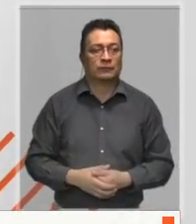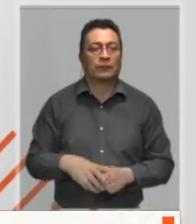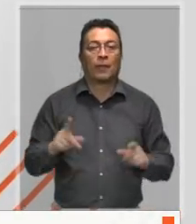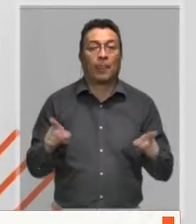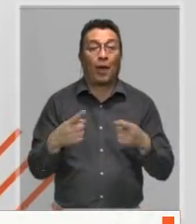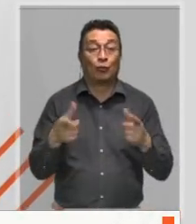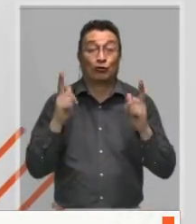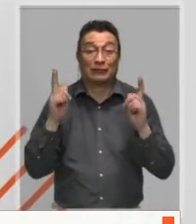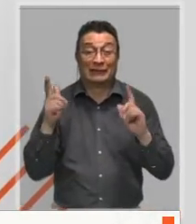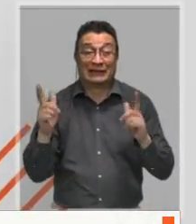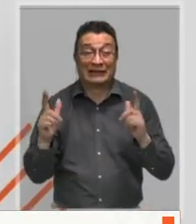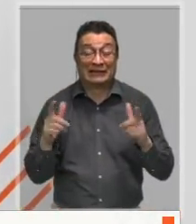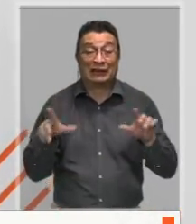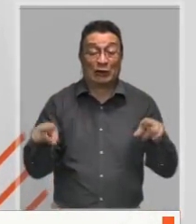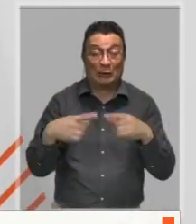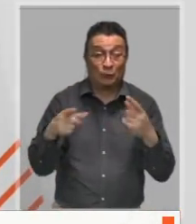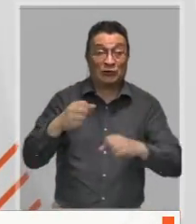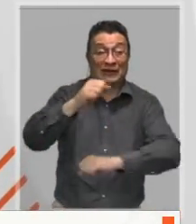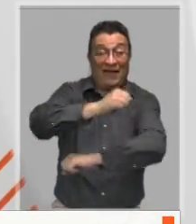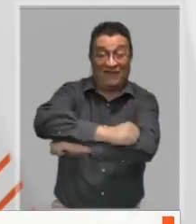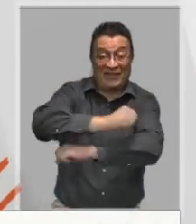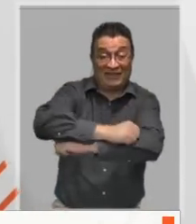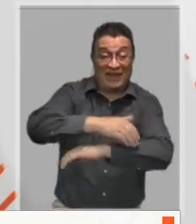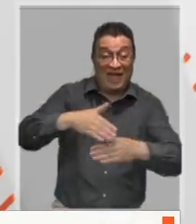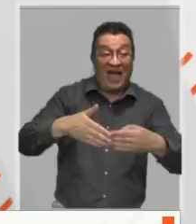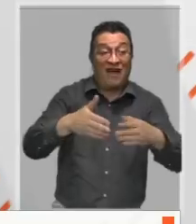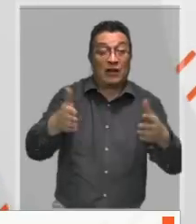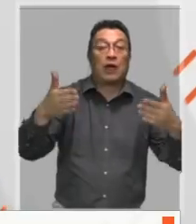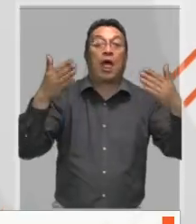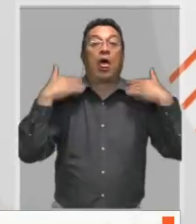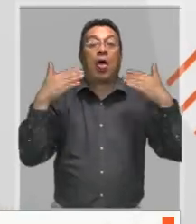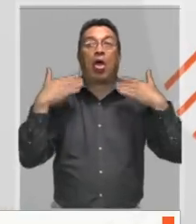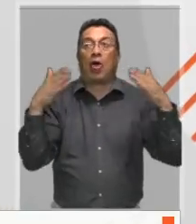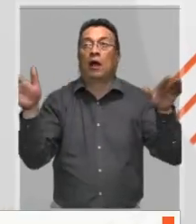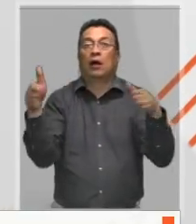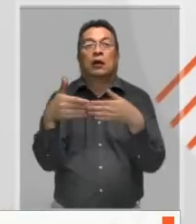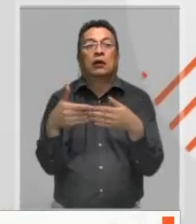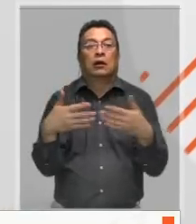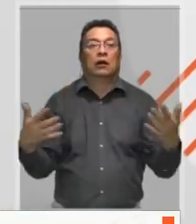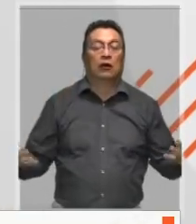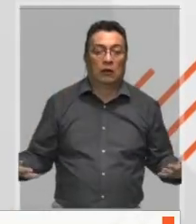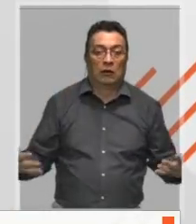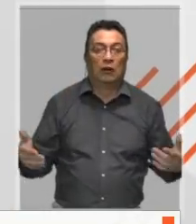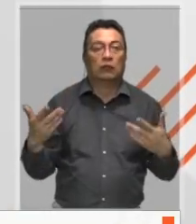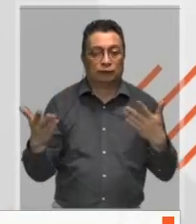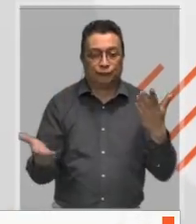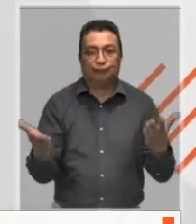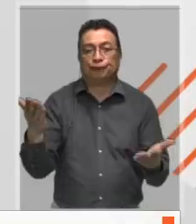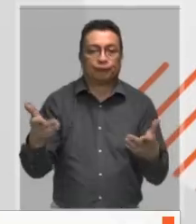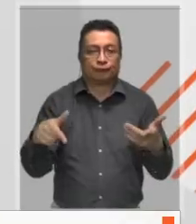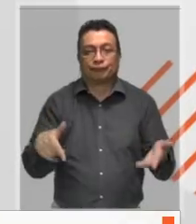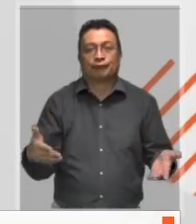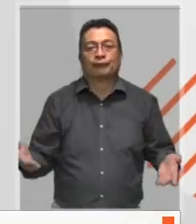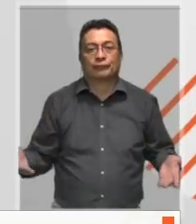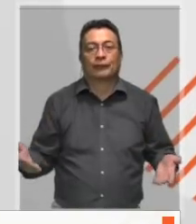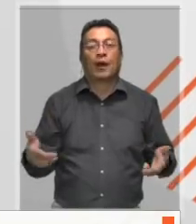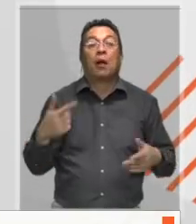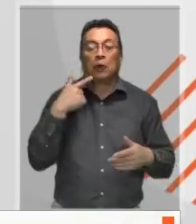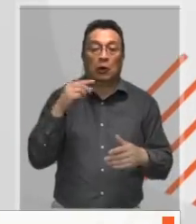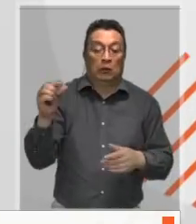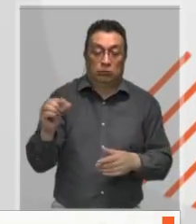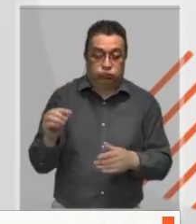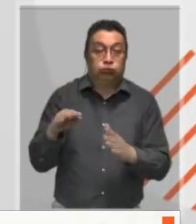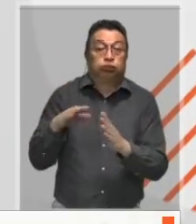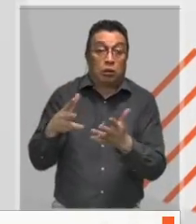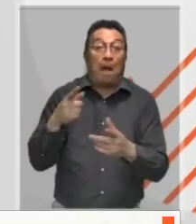El dilema entre el ruido de las ventanas abiertas o el calor de las cerradas es un asunto acuciante por estos días, pero menor, al lado